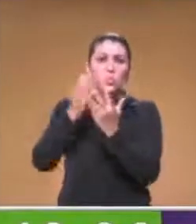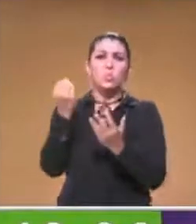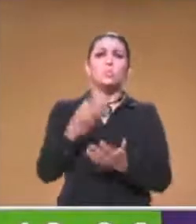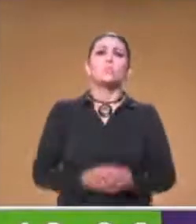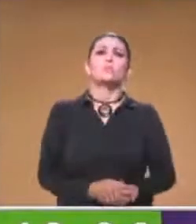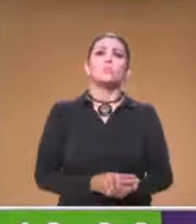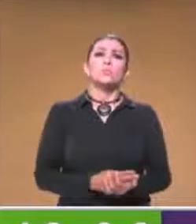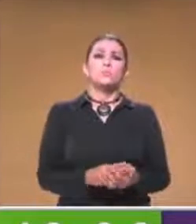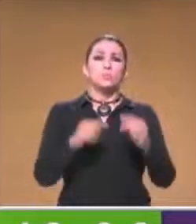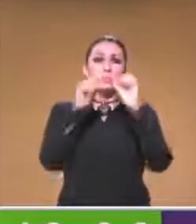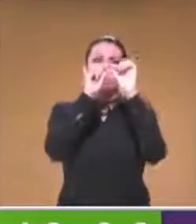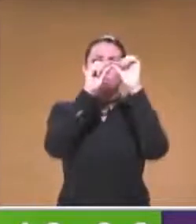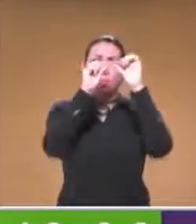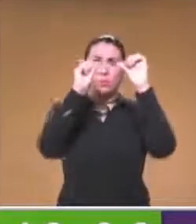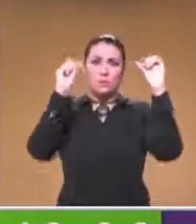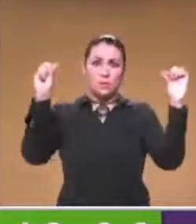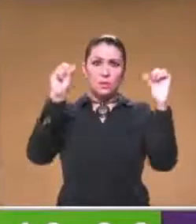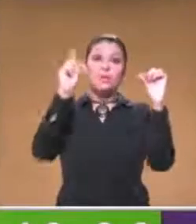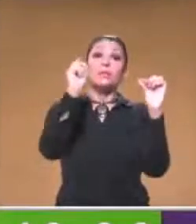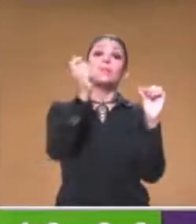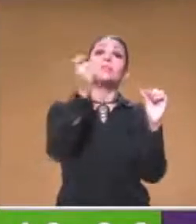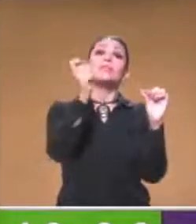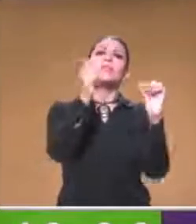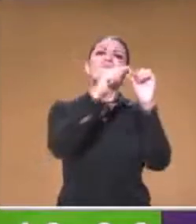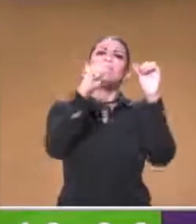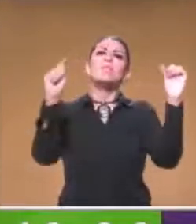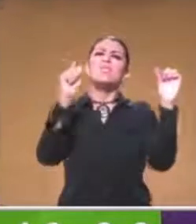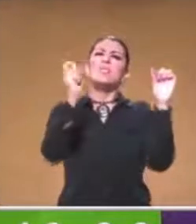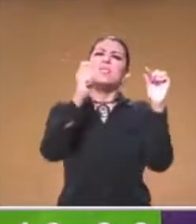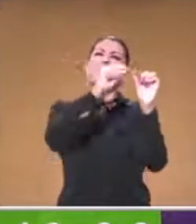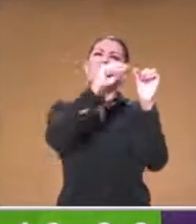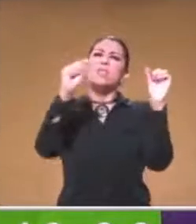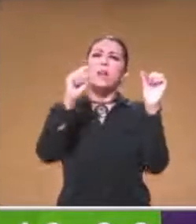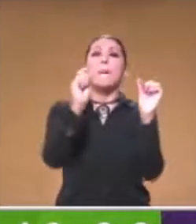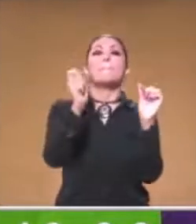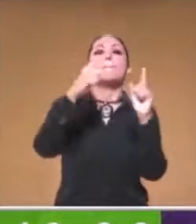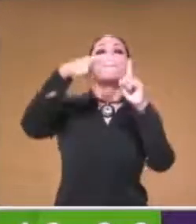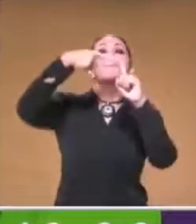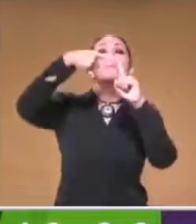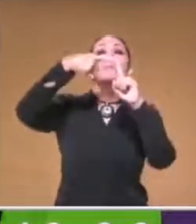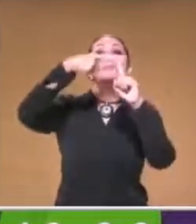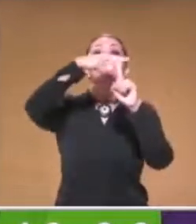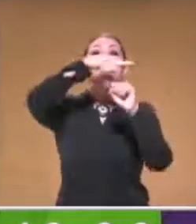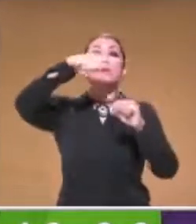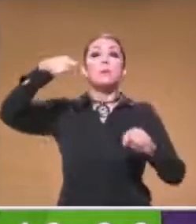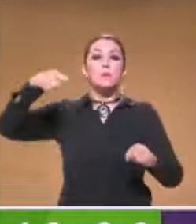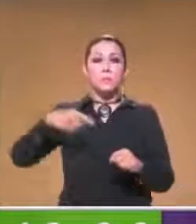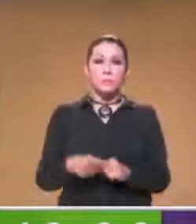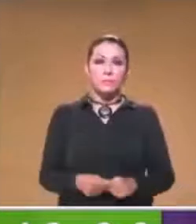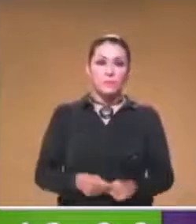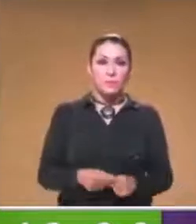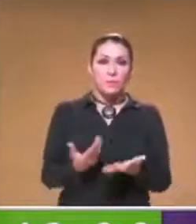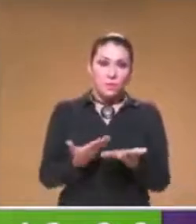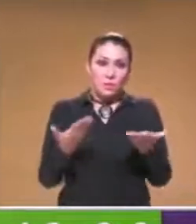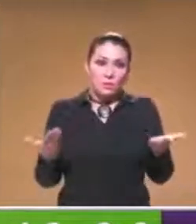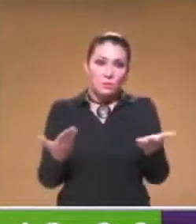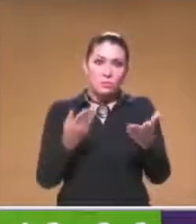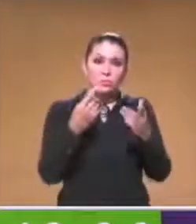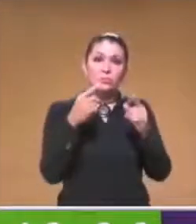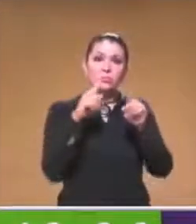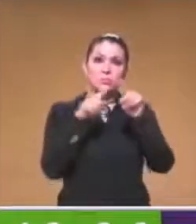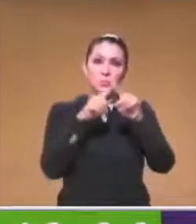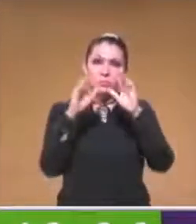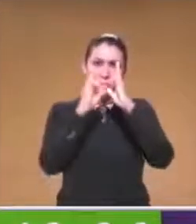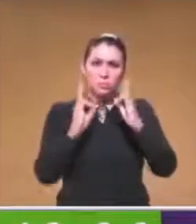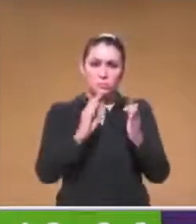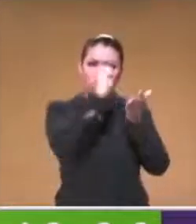me significa una división. ¿De acuerdo? Bien, veamos ahora qué tipos de fracciones tenemos.